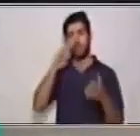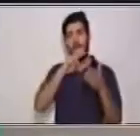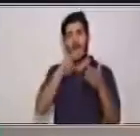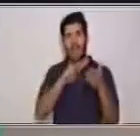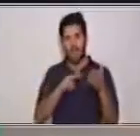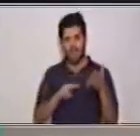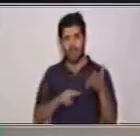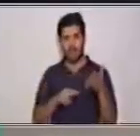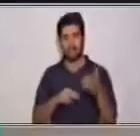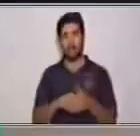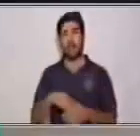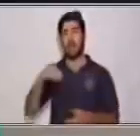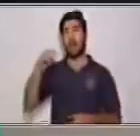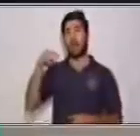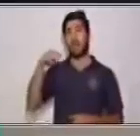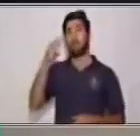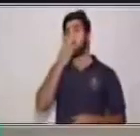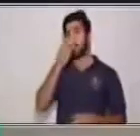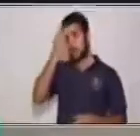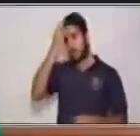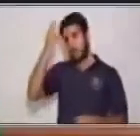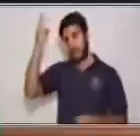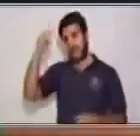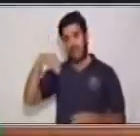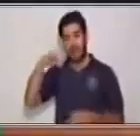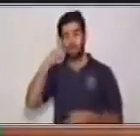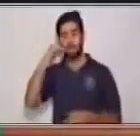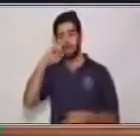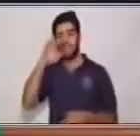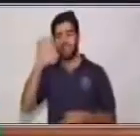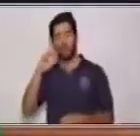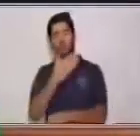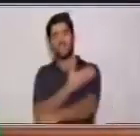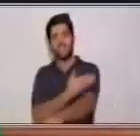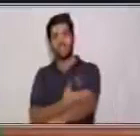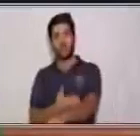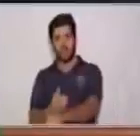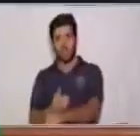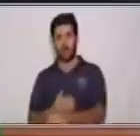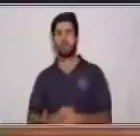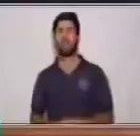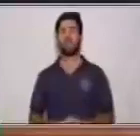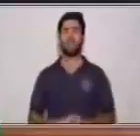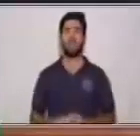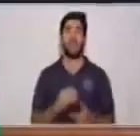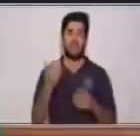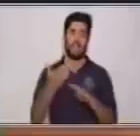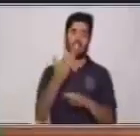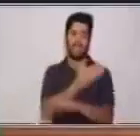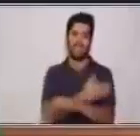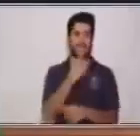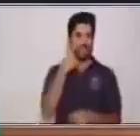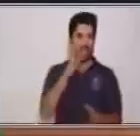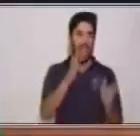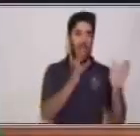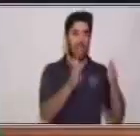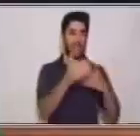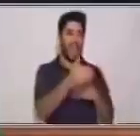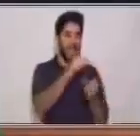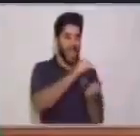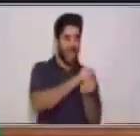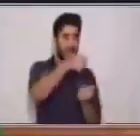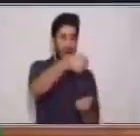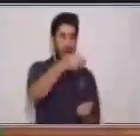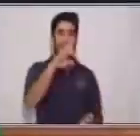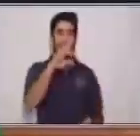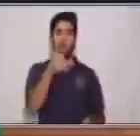mito de la cosmovisión maya. Ya leímos uno de la cosmovisión griega, que era la caja de Pandora. Y te